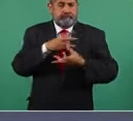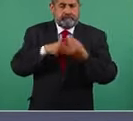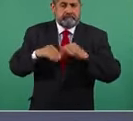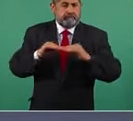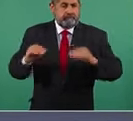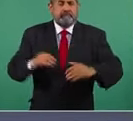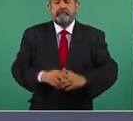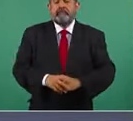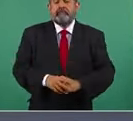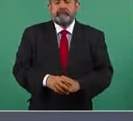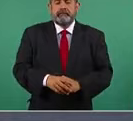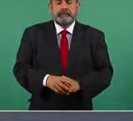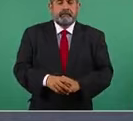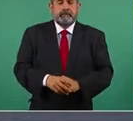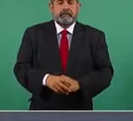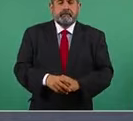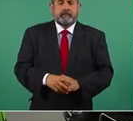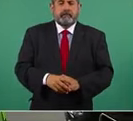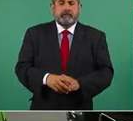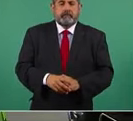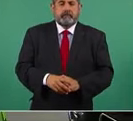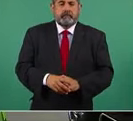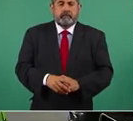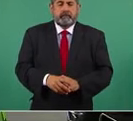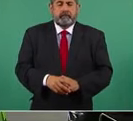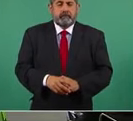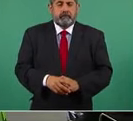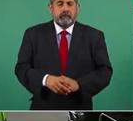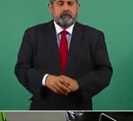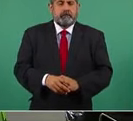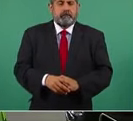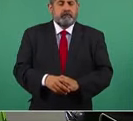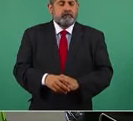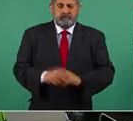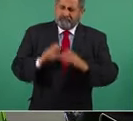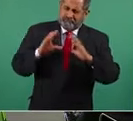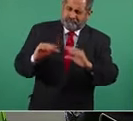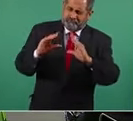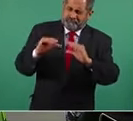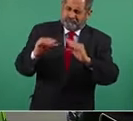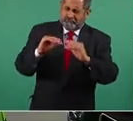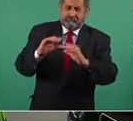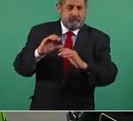años. Adelante. En cuanto a capacitación,